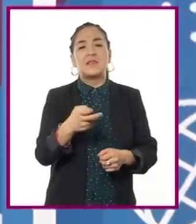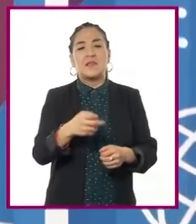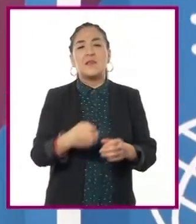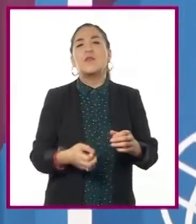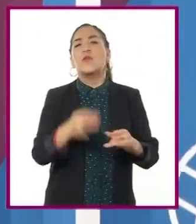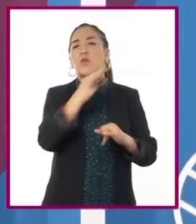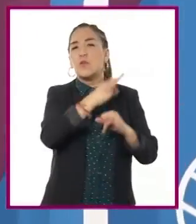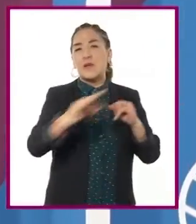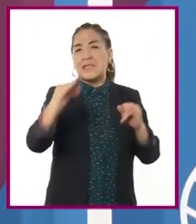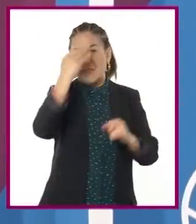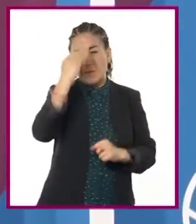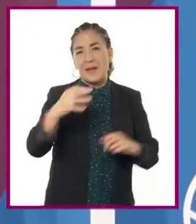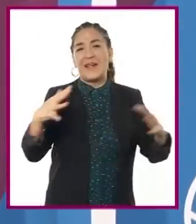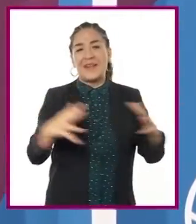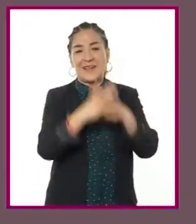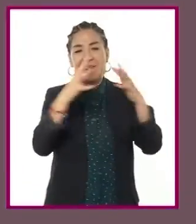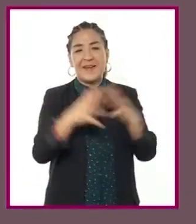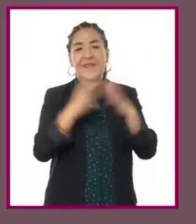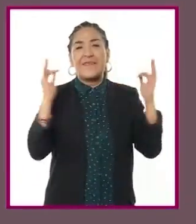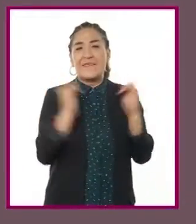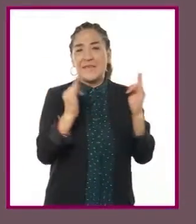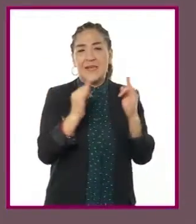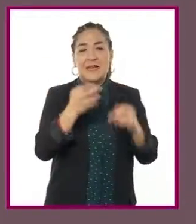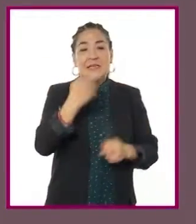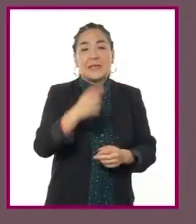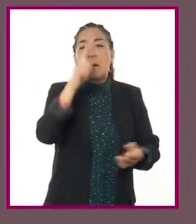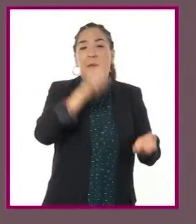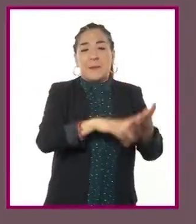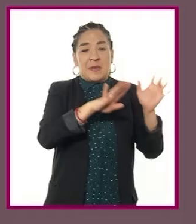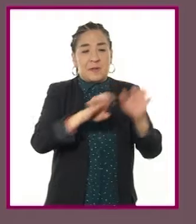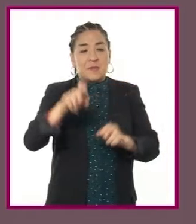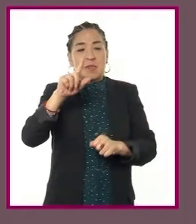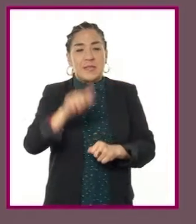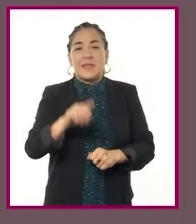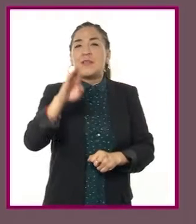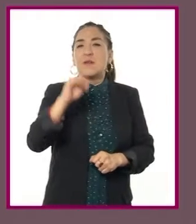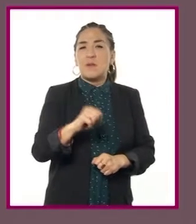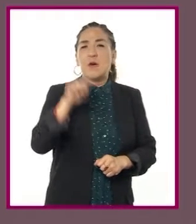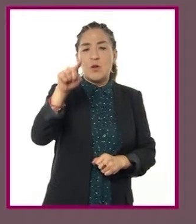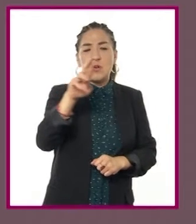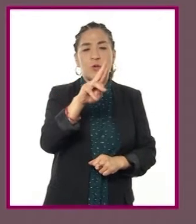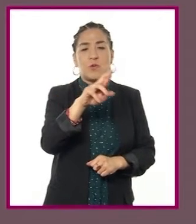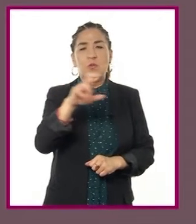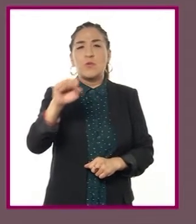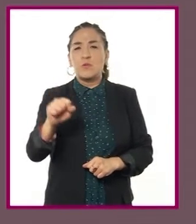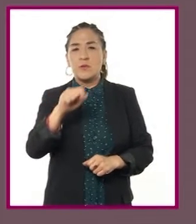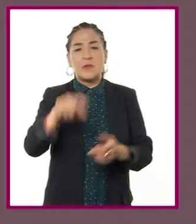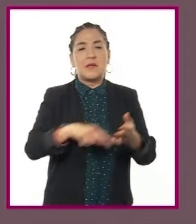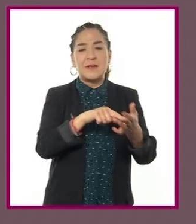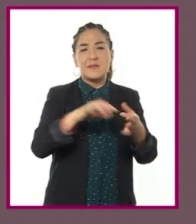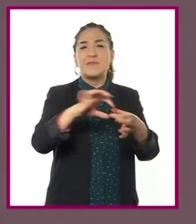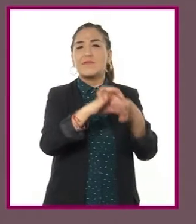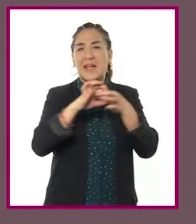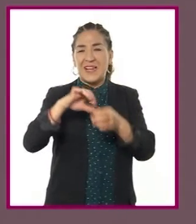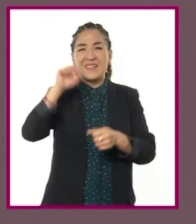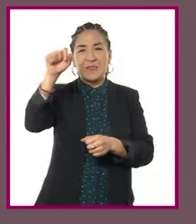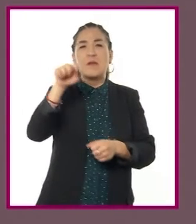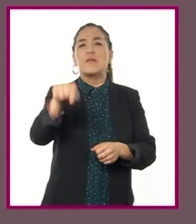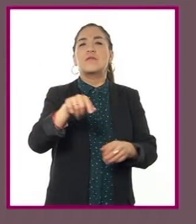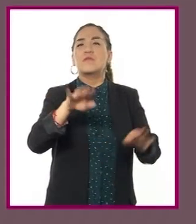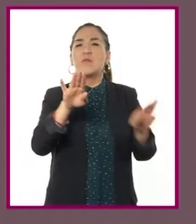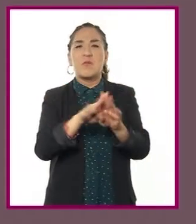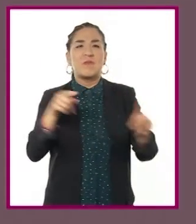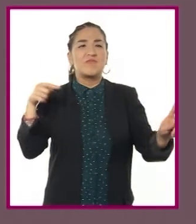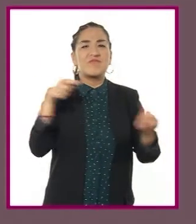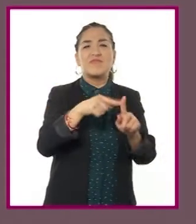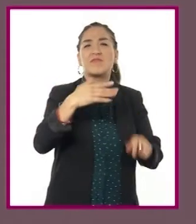última etapa de la Guerra Fría. En 1979, la URSS invadió Afganistán para